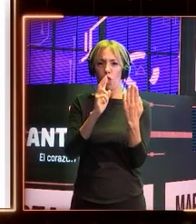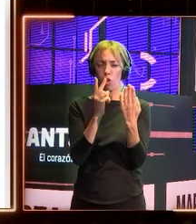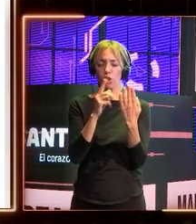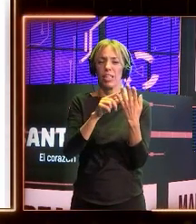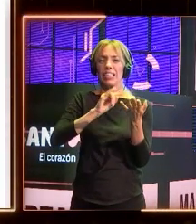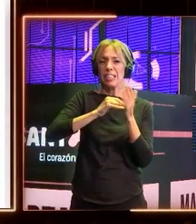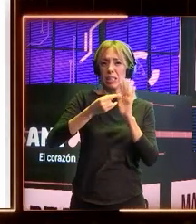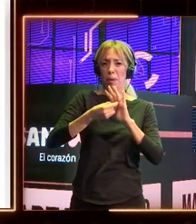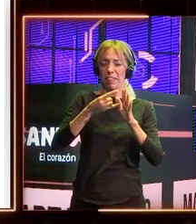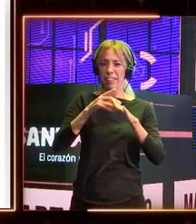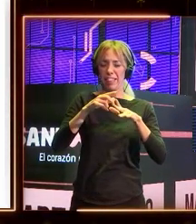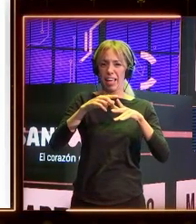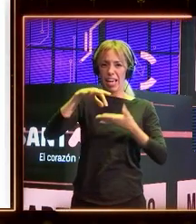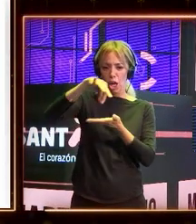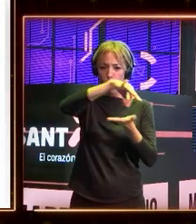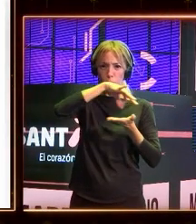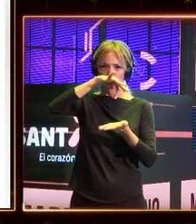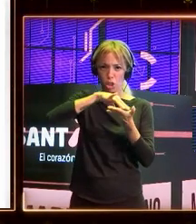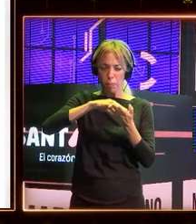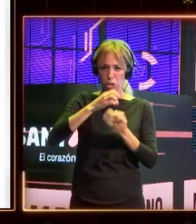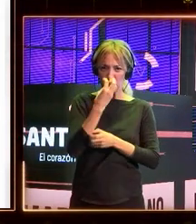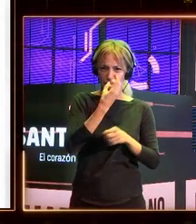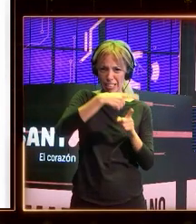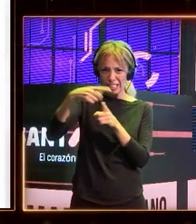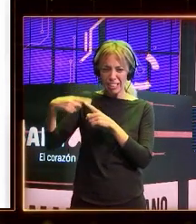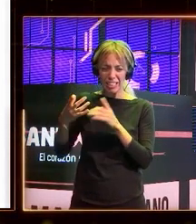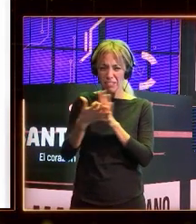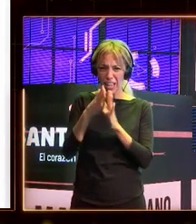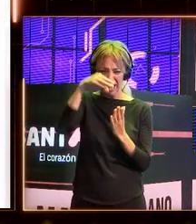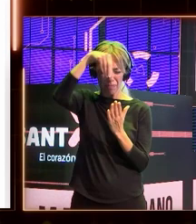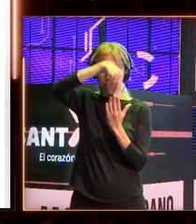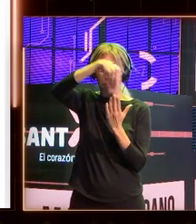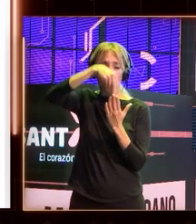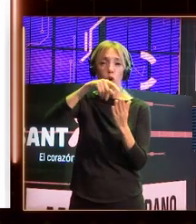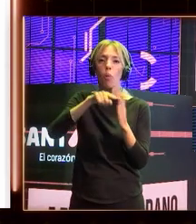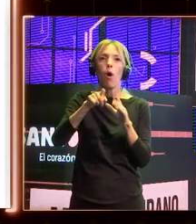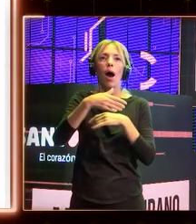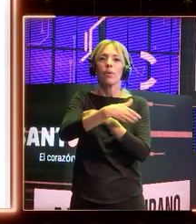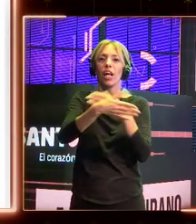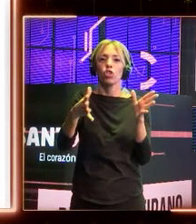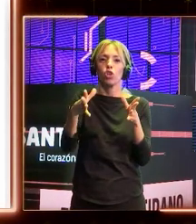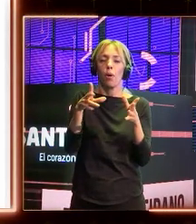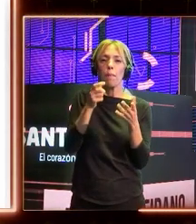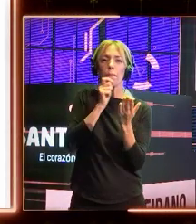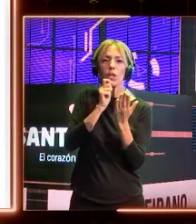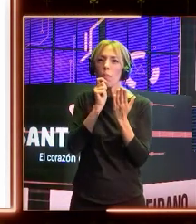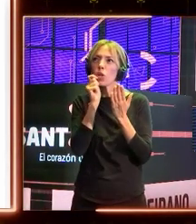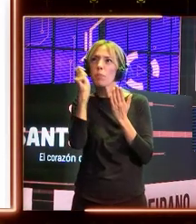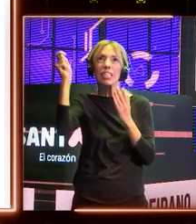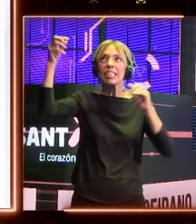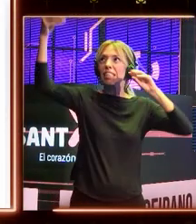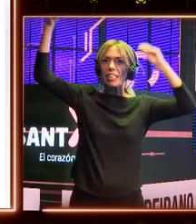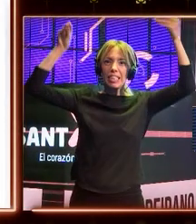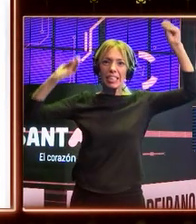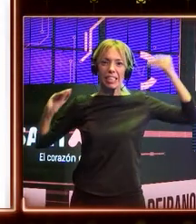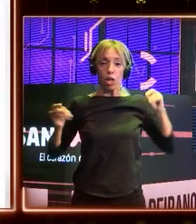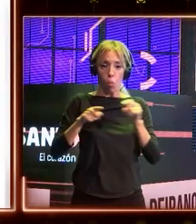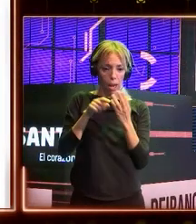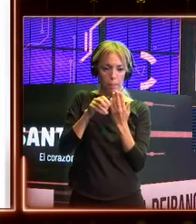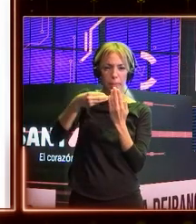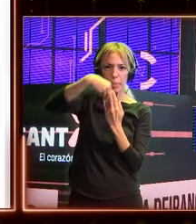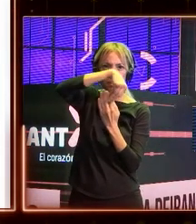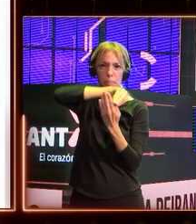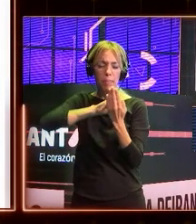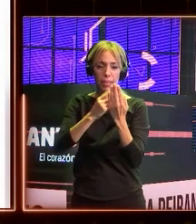3 sistemas distintos de geoposicionamiento. Están llenos, son como una habitación que está llena de micros, ¿no? Que nos vigilan todo el